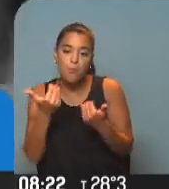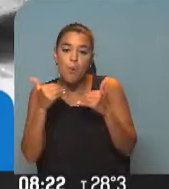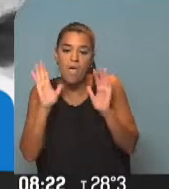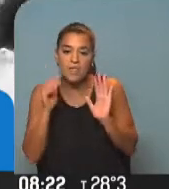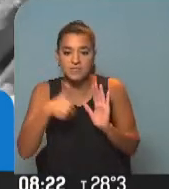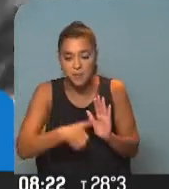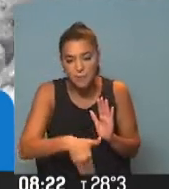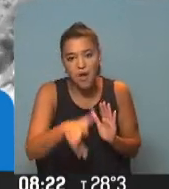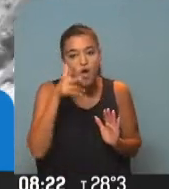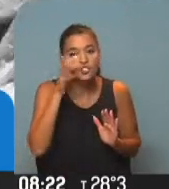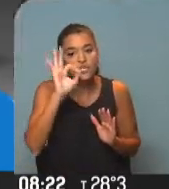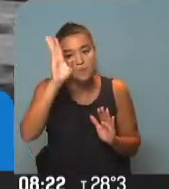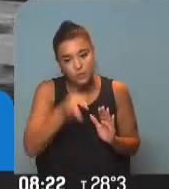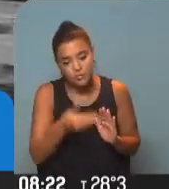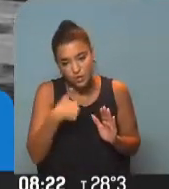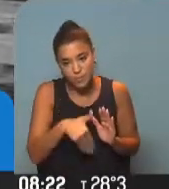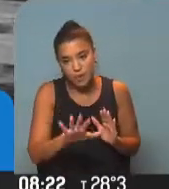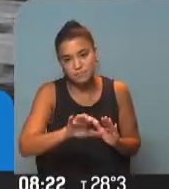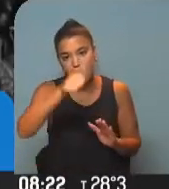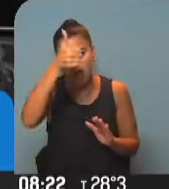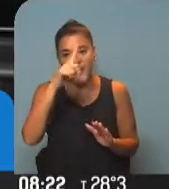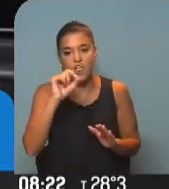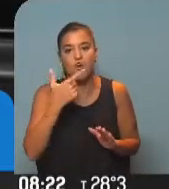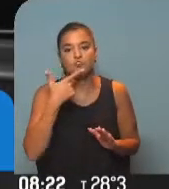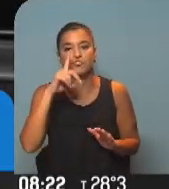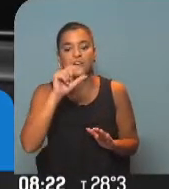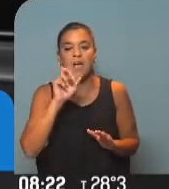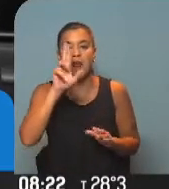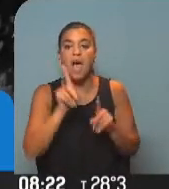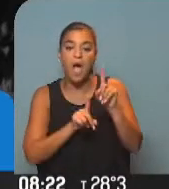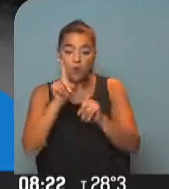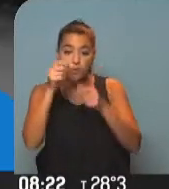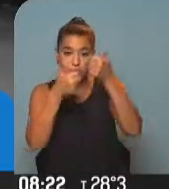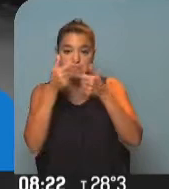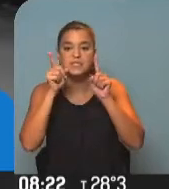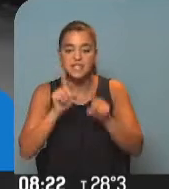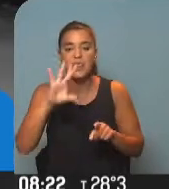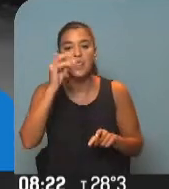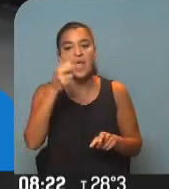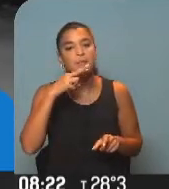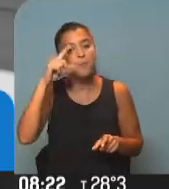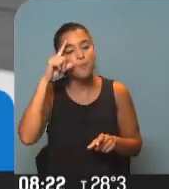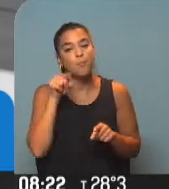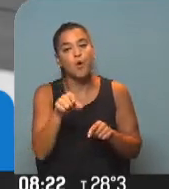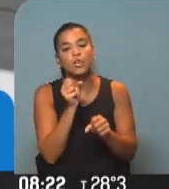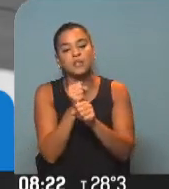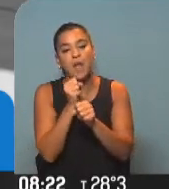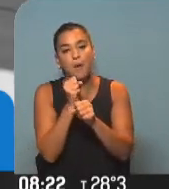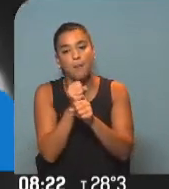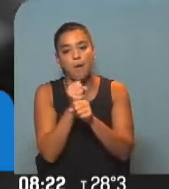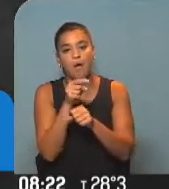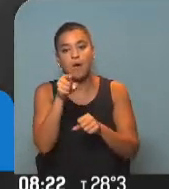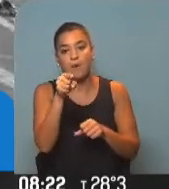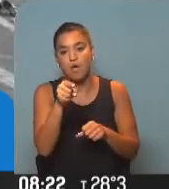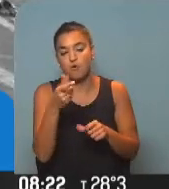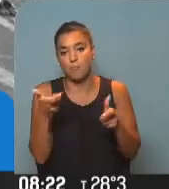tiene el 80% de posibilidades, también se lleve este Oscar. ¿Hay alguien que le pueda hacer sombra? Sí, Christian Bale, por su trabajo poniéndose en la piel de Dick Cheney